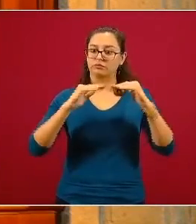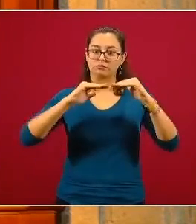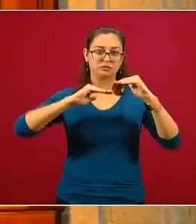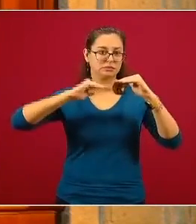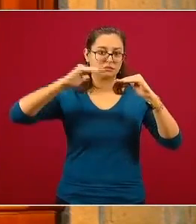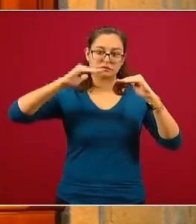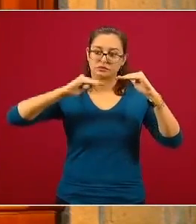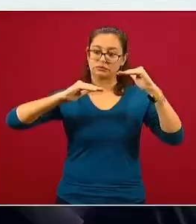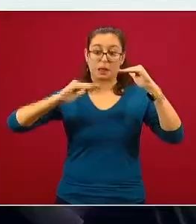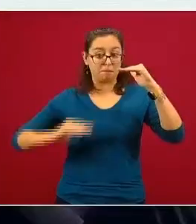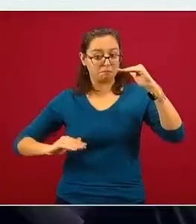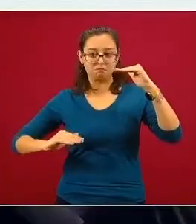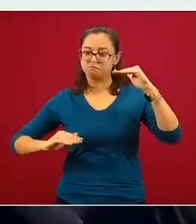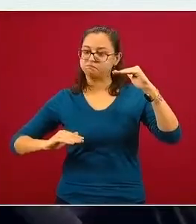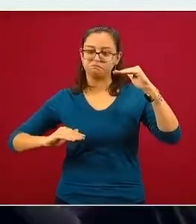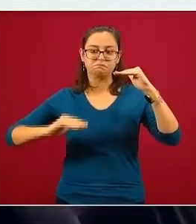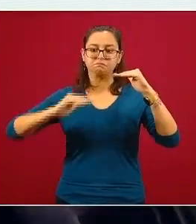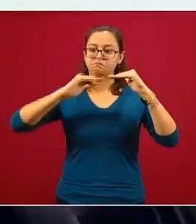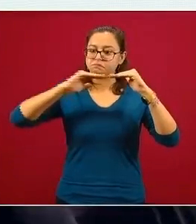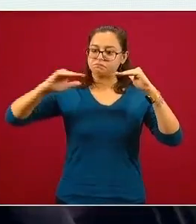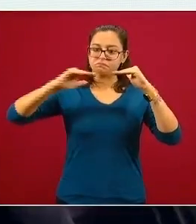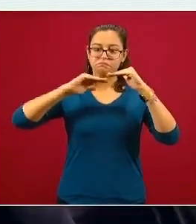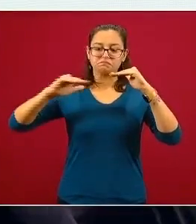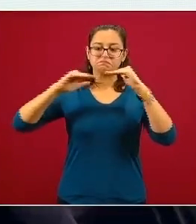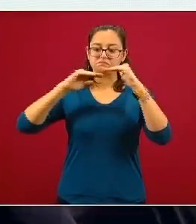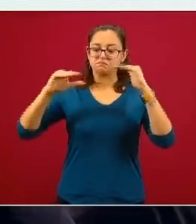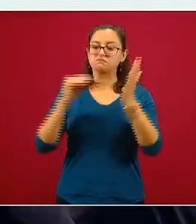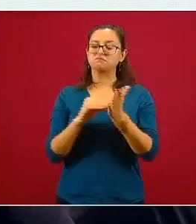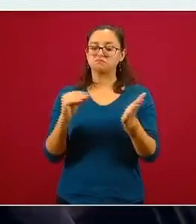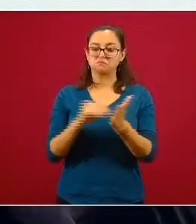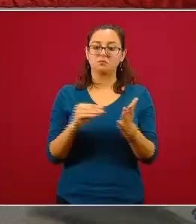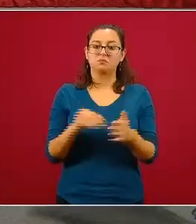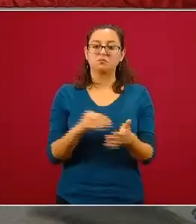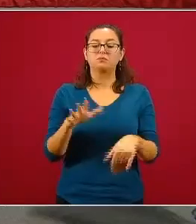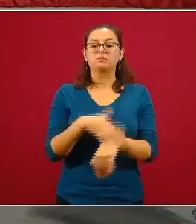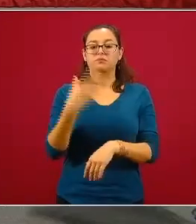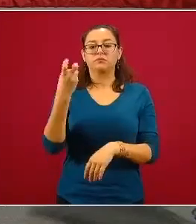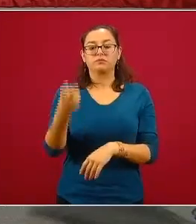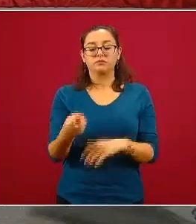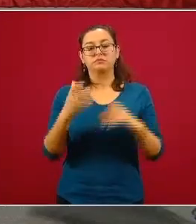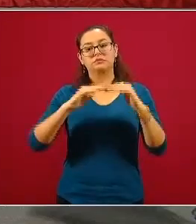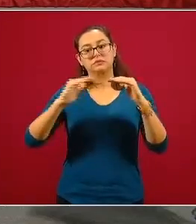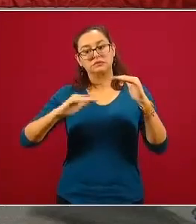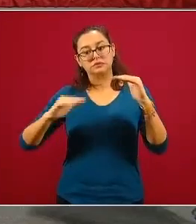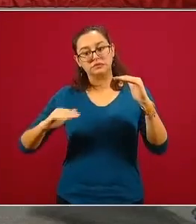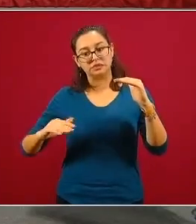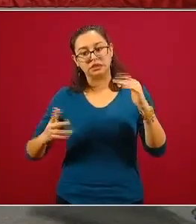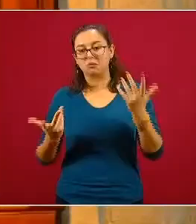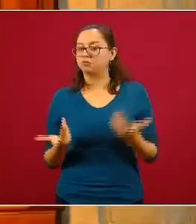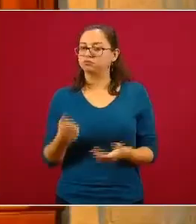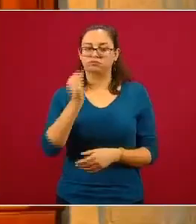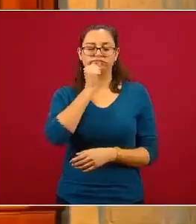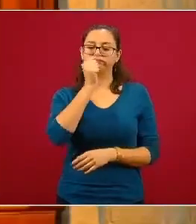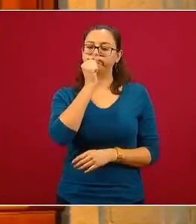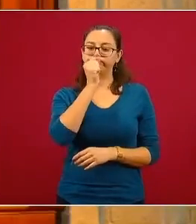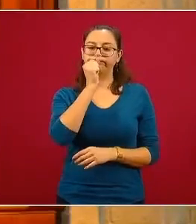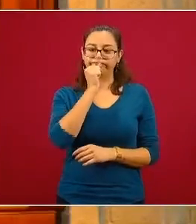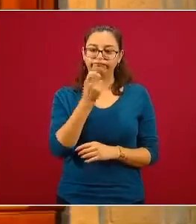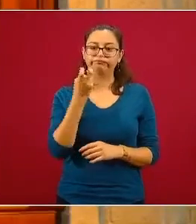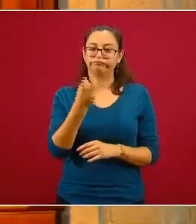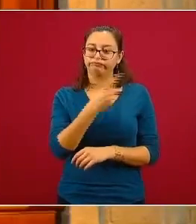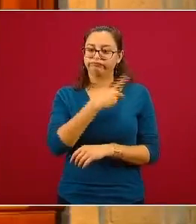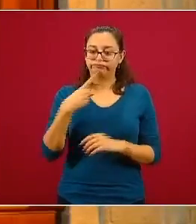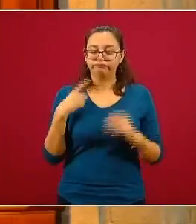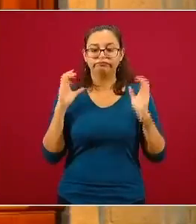de incidencia no mediana, sino todavía alta, por eso hablábamos de este descenso, es todavía inicial, así que hay que tener